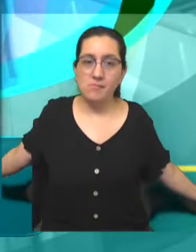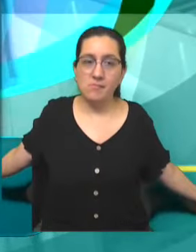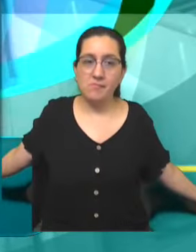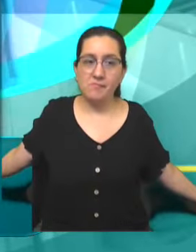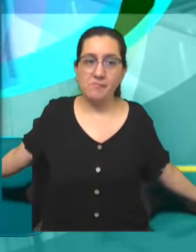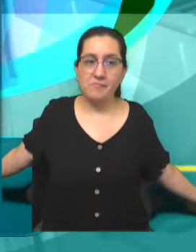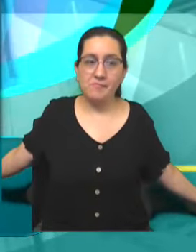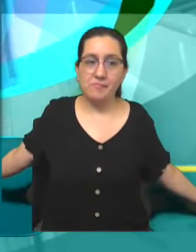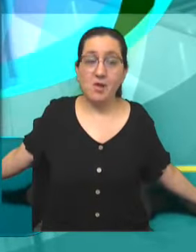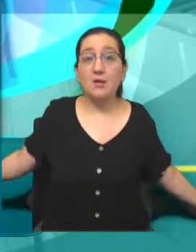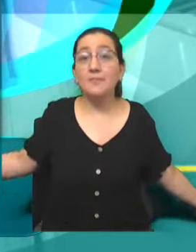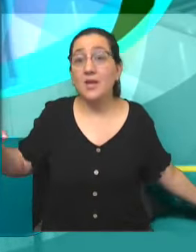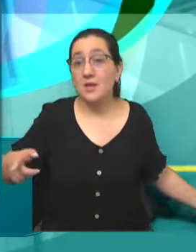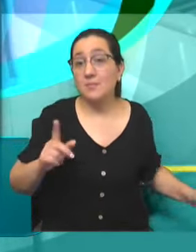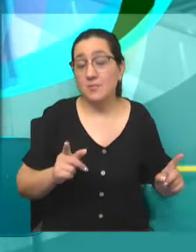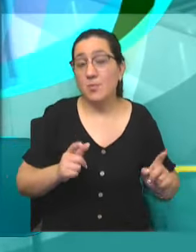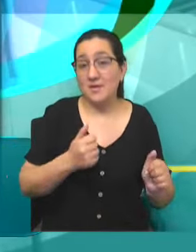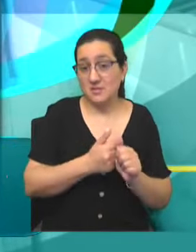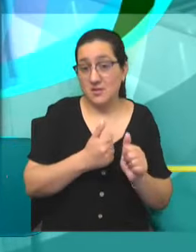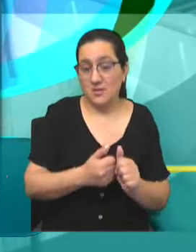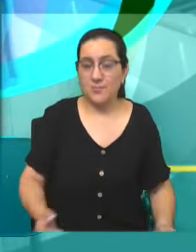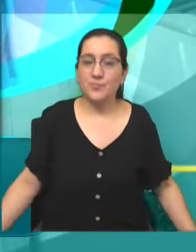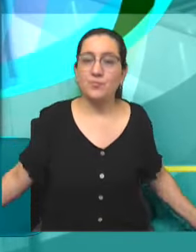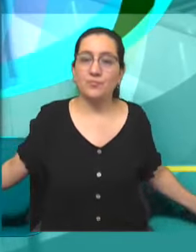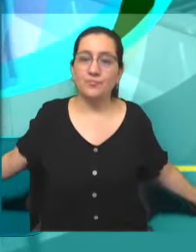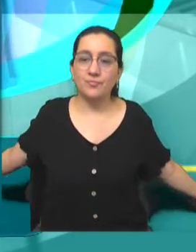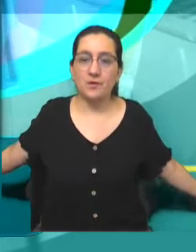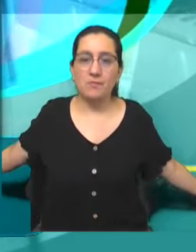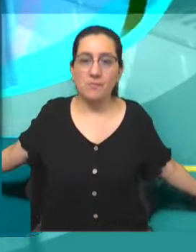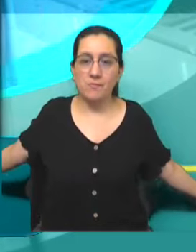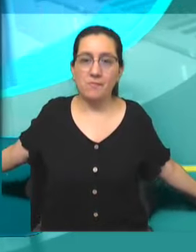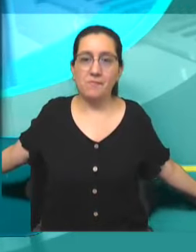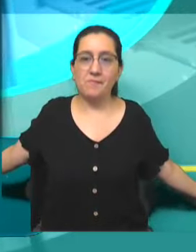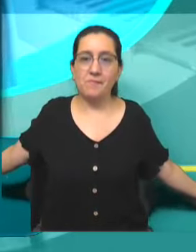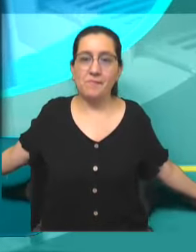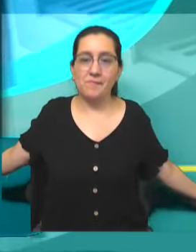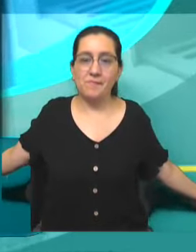anterior, por ejemplo, del mismo paciente, con unas bandas elásticas hacia atrás. Vamos al siguiente y seguimos pasando.